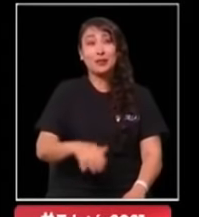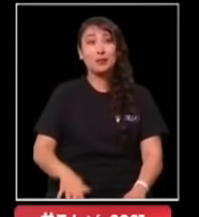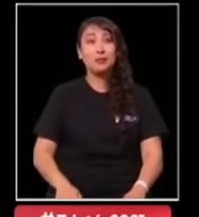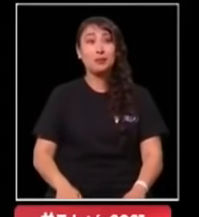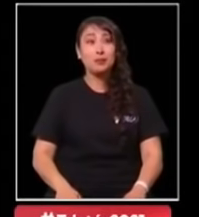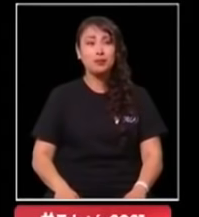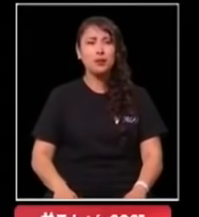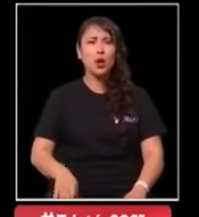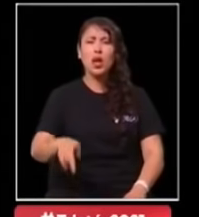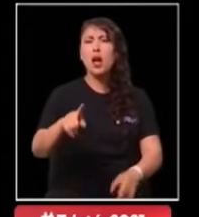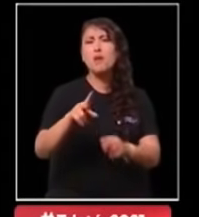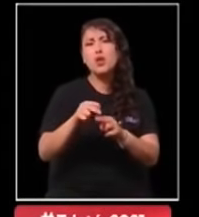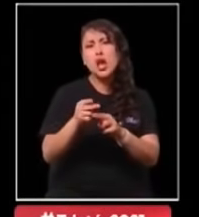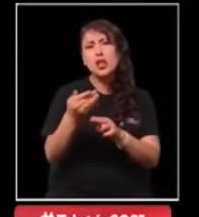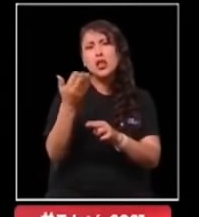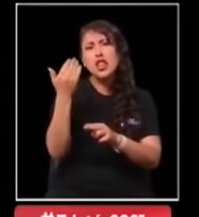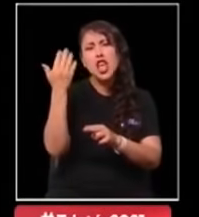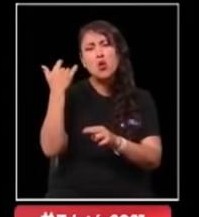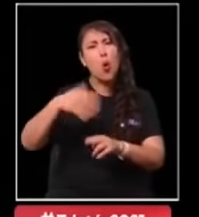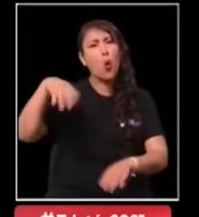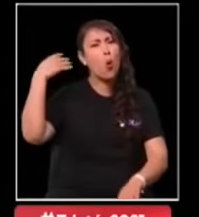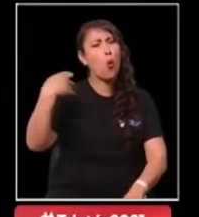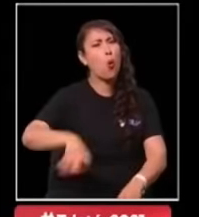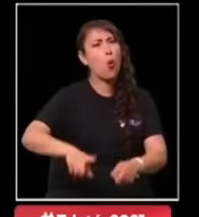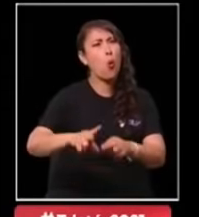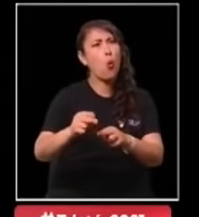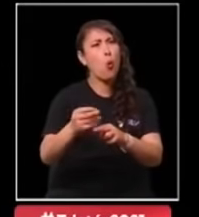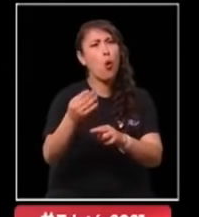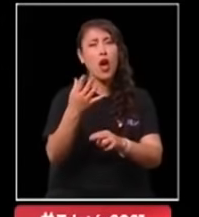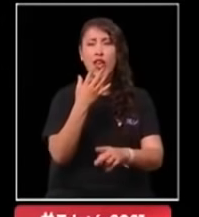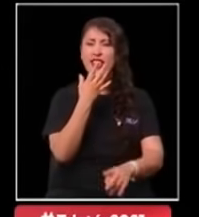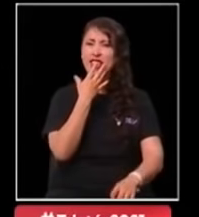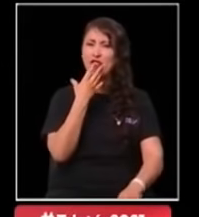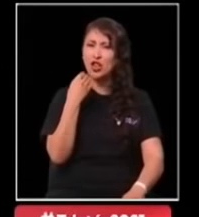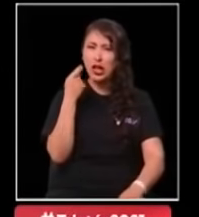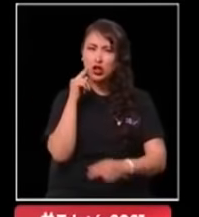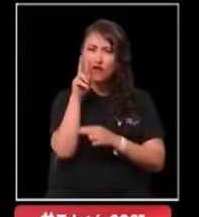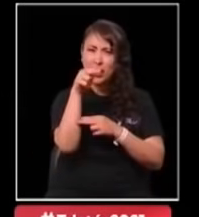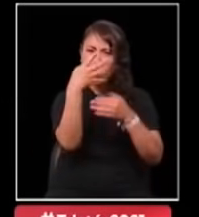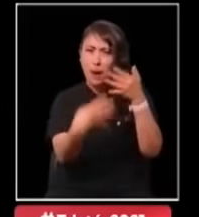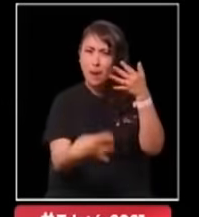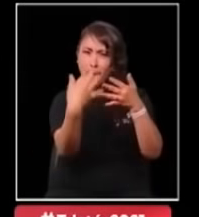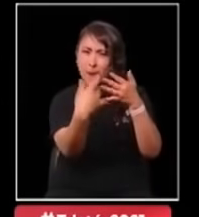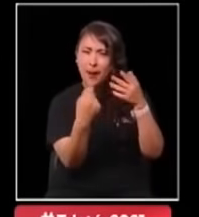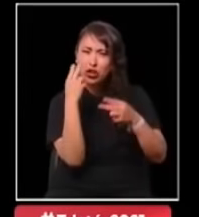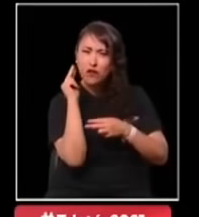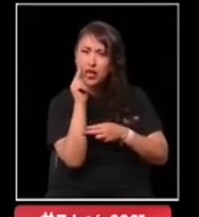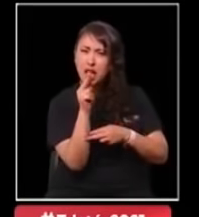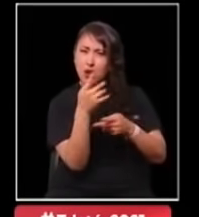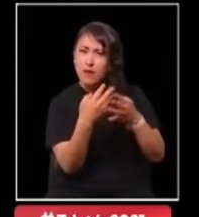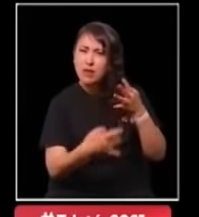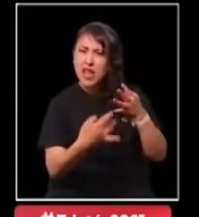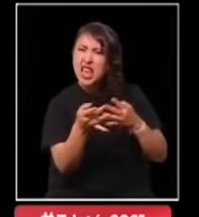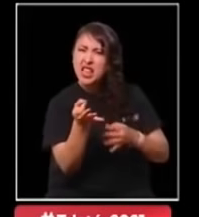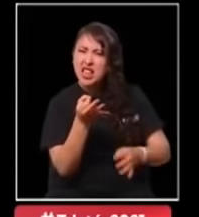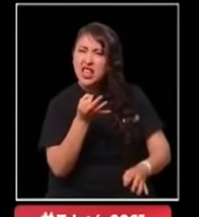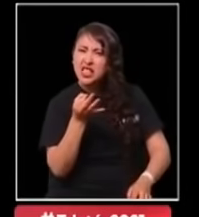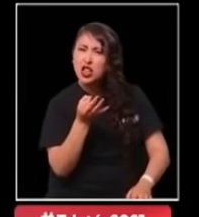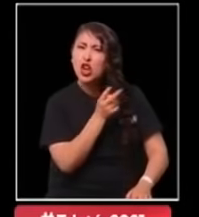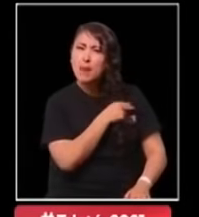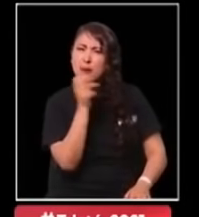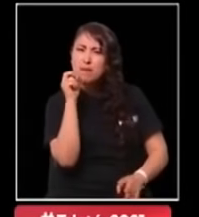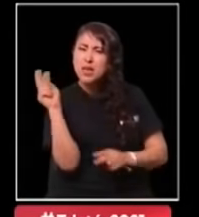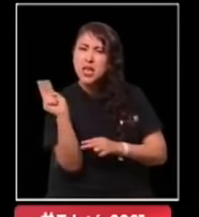Es un reclame muy antiguo. Es algo sumamente antiguo. Oiga, qué bonito. Ya estoy leyendo aquí los mensajes. Mira lo que están diciendo aquí, Capi.